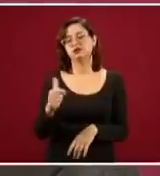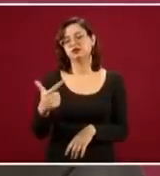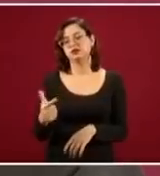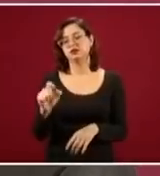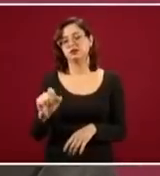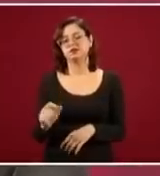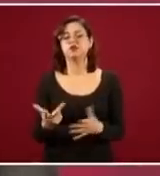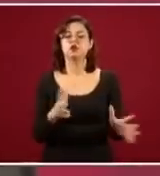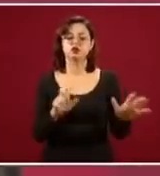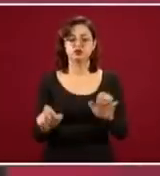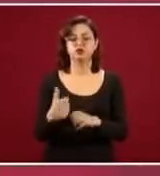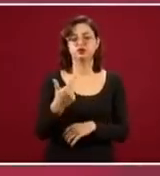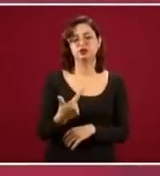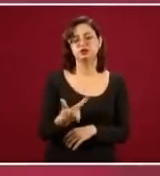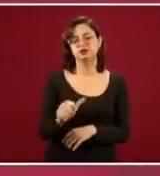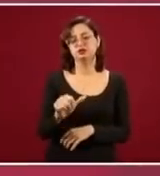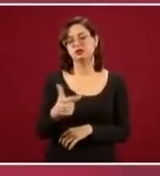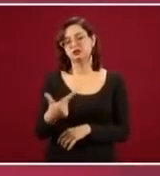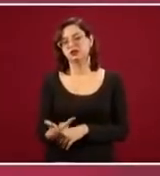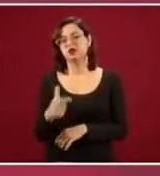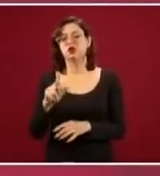800-767-8527,